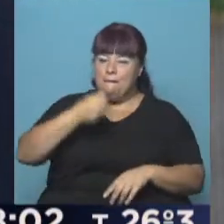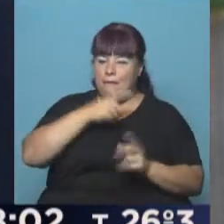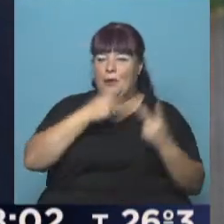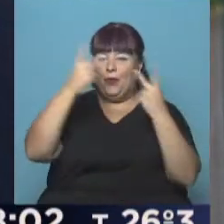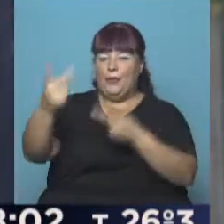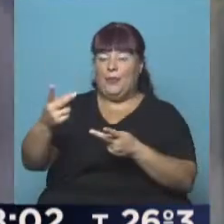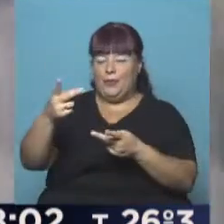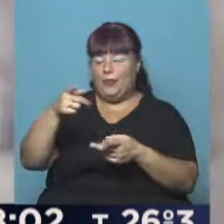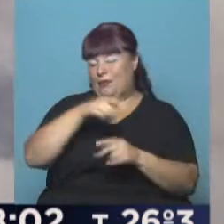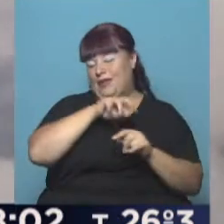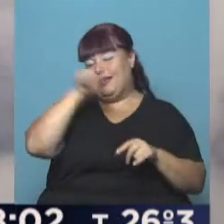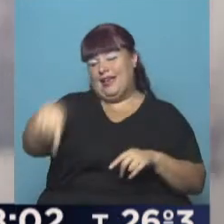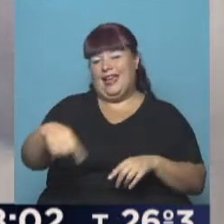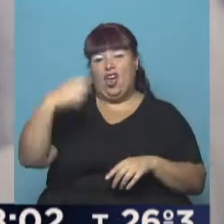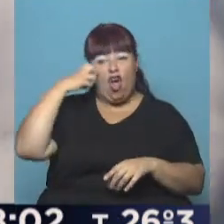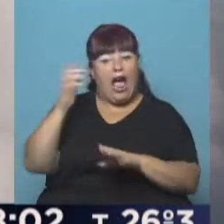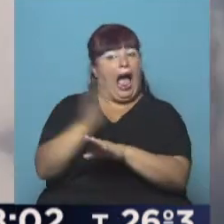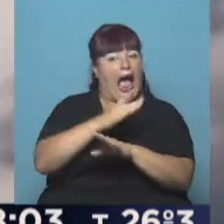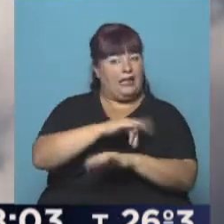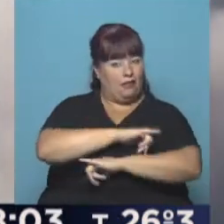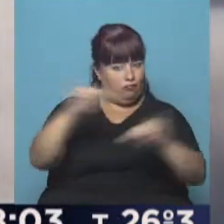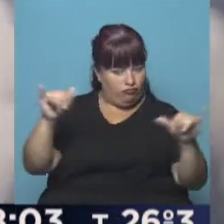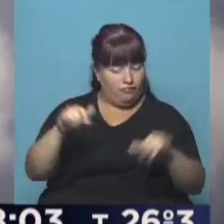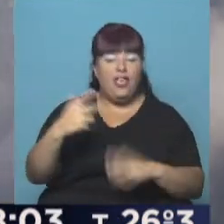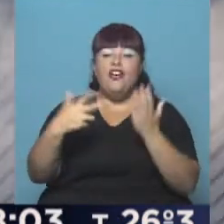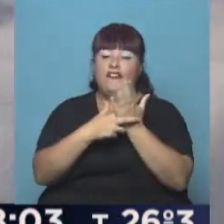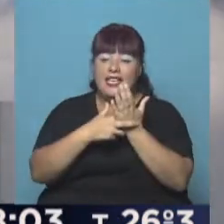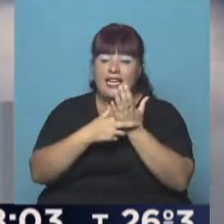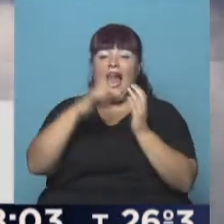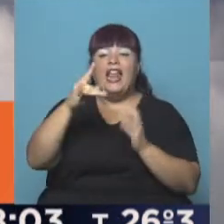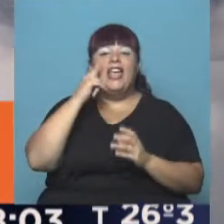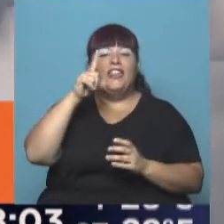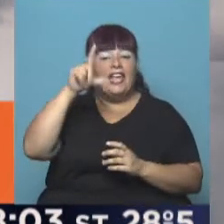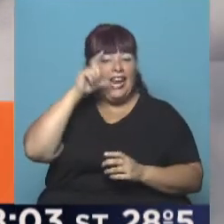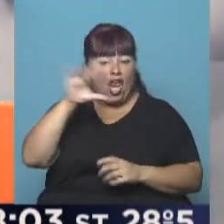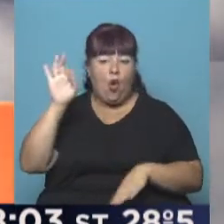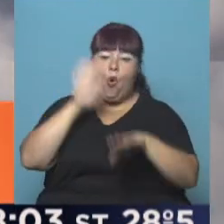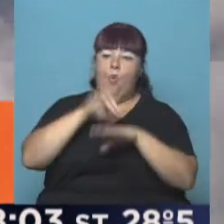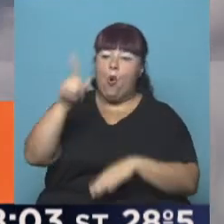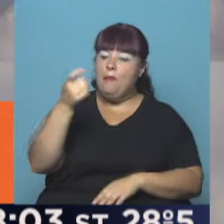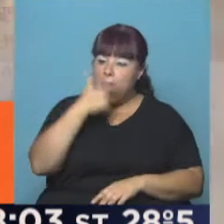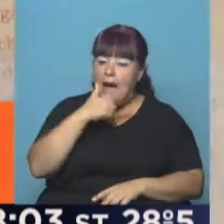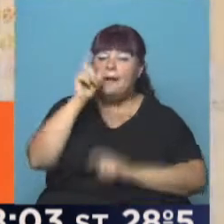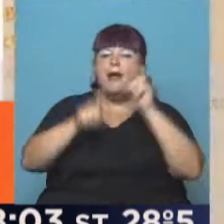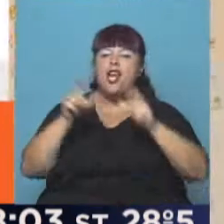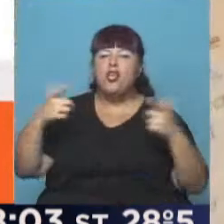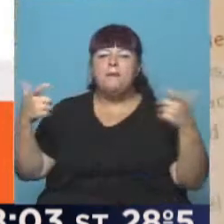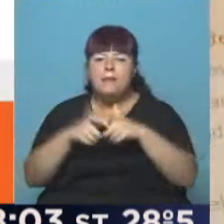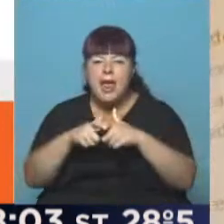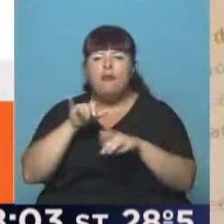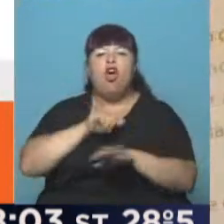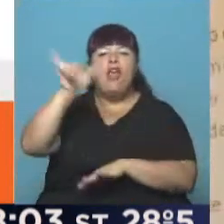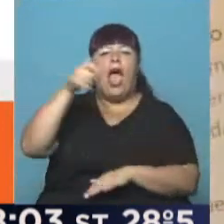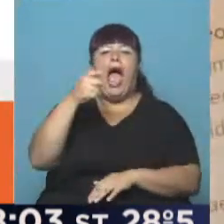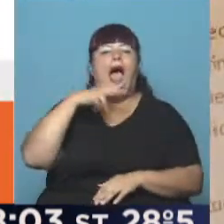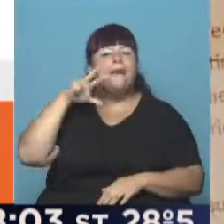viajara, estuviera en el Congreso de la Nación. El fiscal Jorge Direlo imputó a Mauricio Macri, a funcionarios y a miembros de la línea aérea